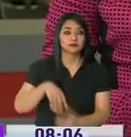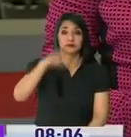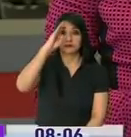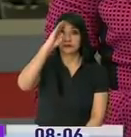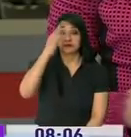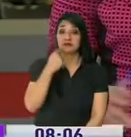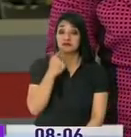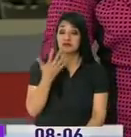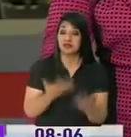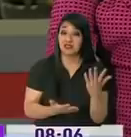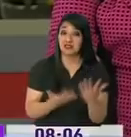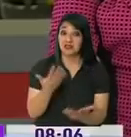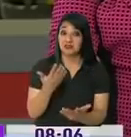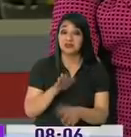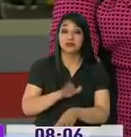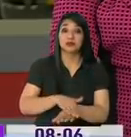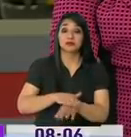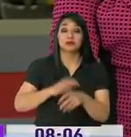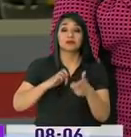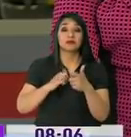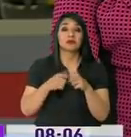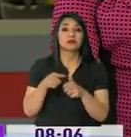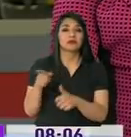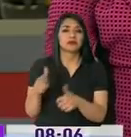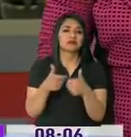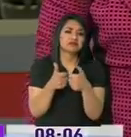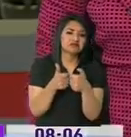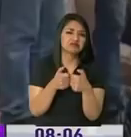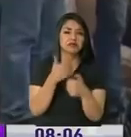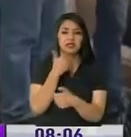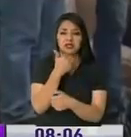presume que el crimen respondería a problemas sentimentales